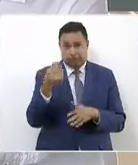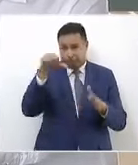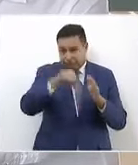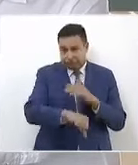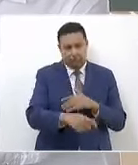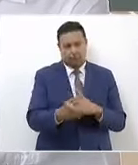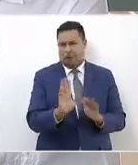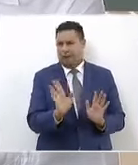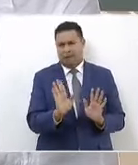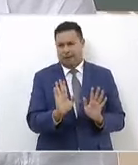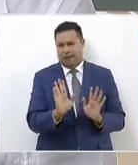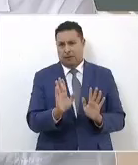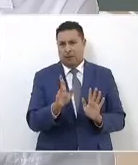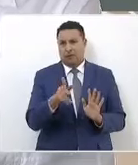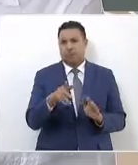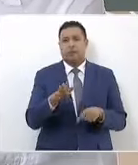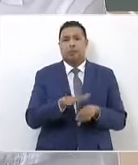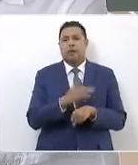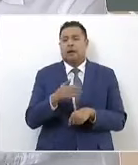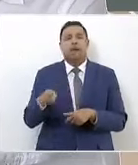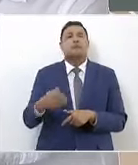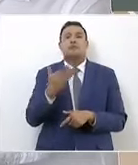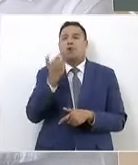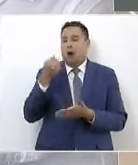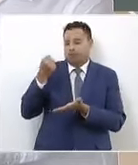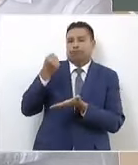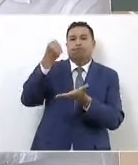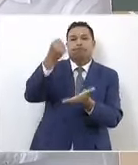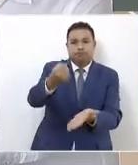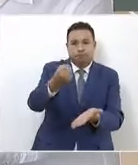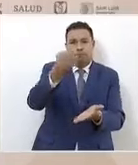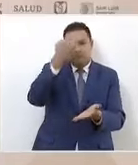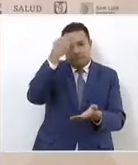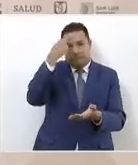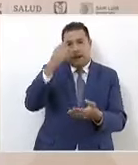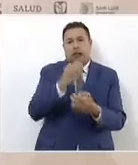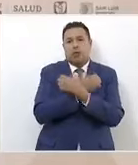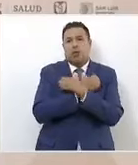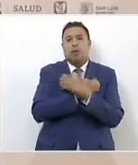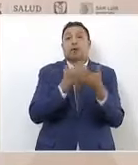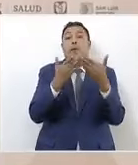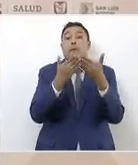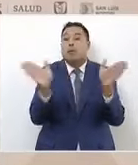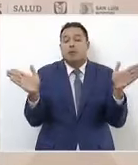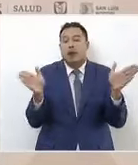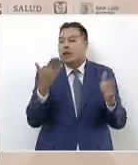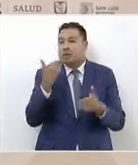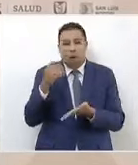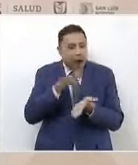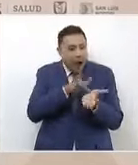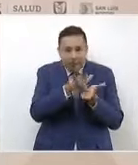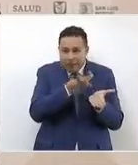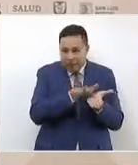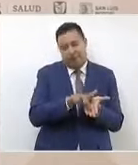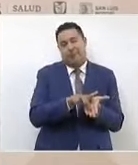no se invirtió en educación pública, porque lo que querían era